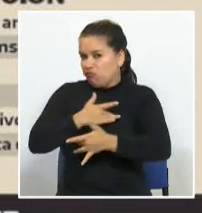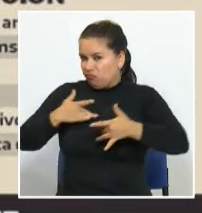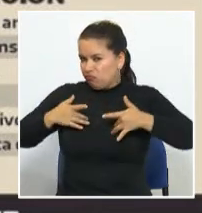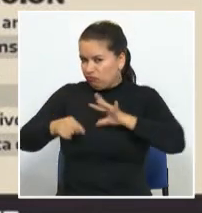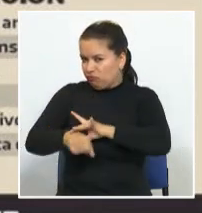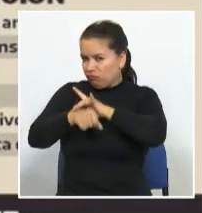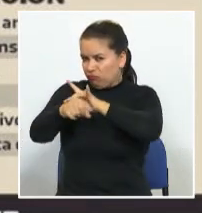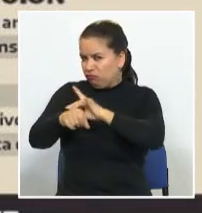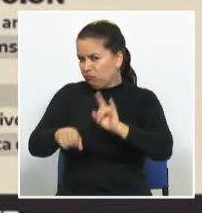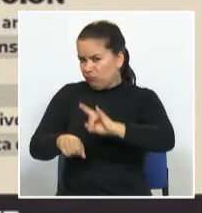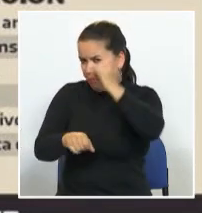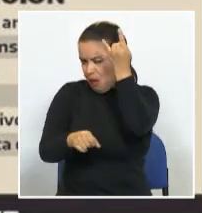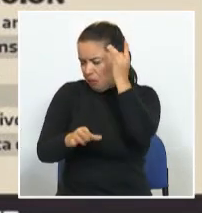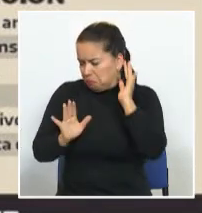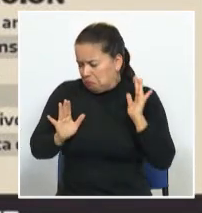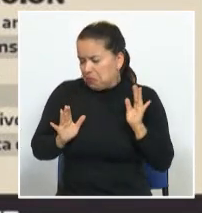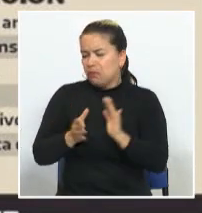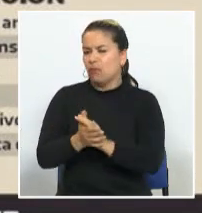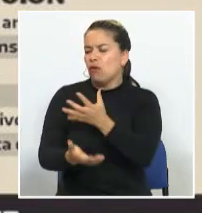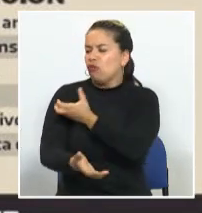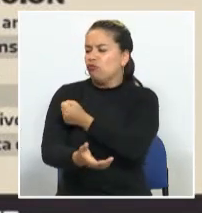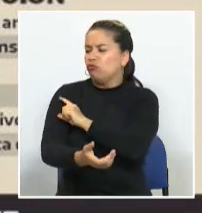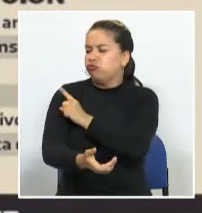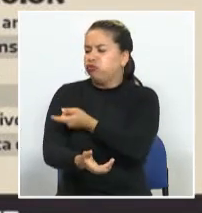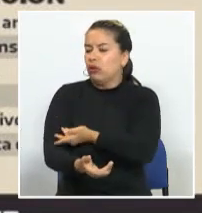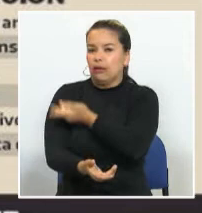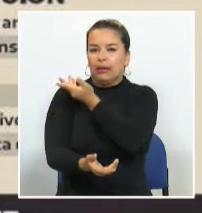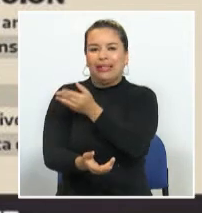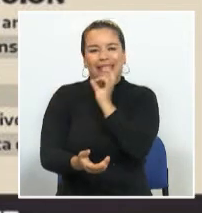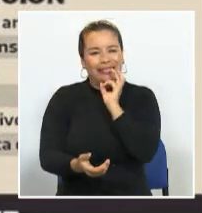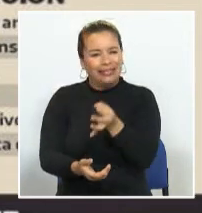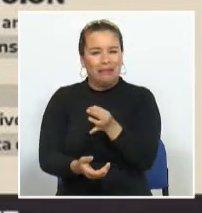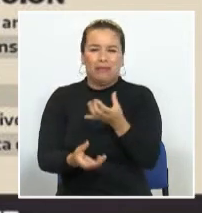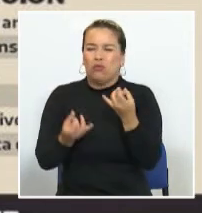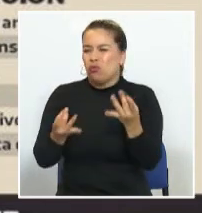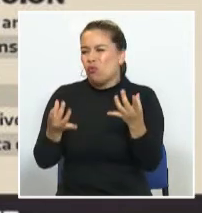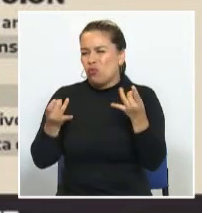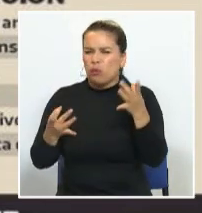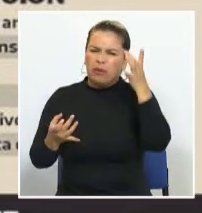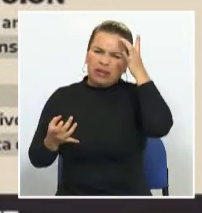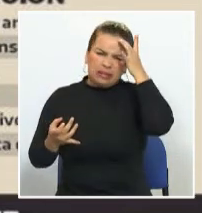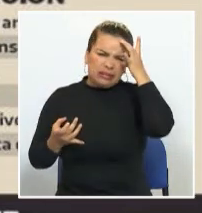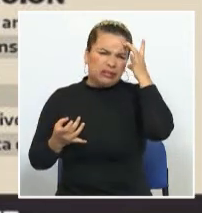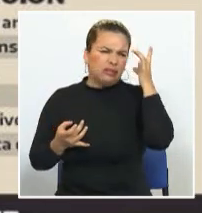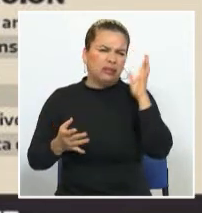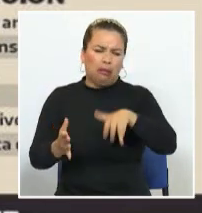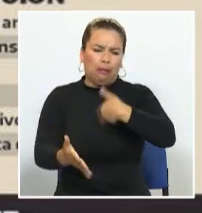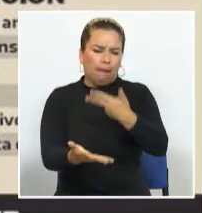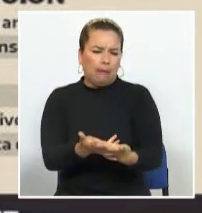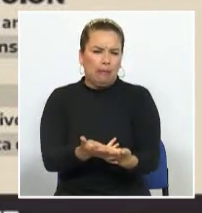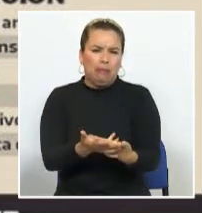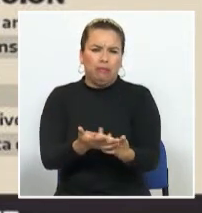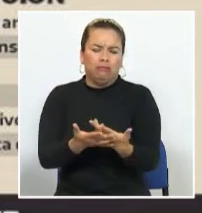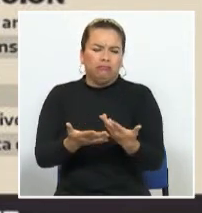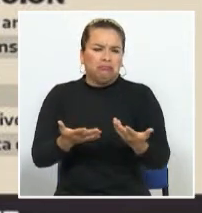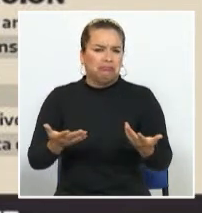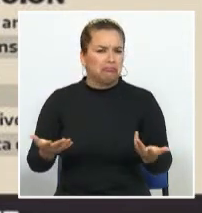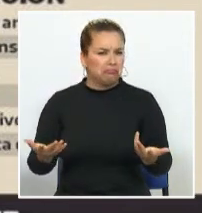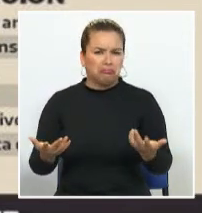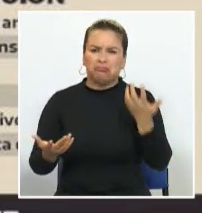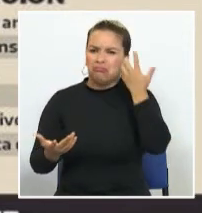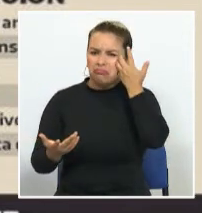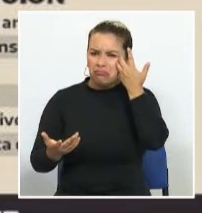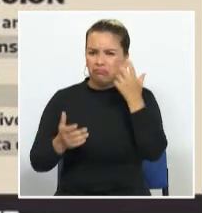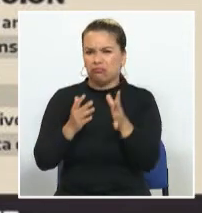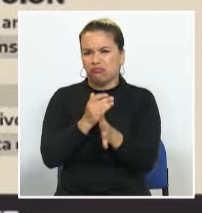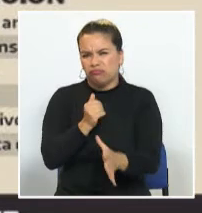de urgencias, por cualquier otra patología, por un dolor, por un golpe, por una enfermedad diarreica,